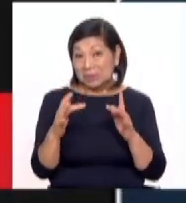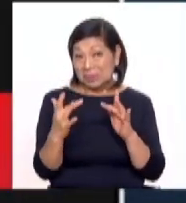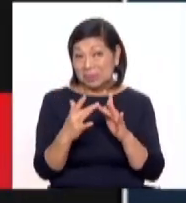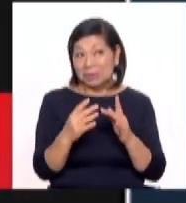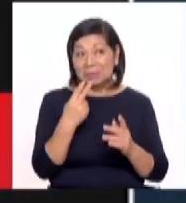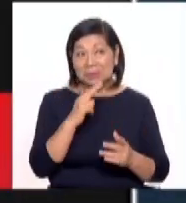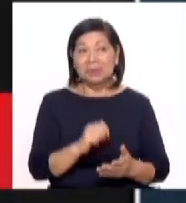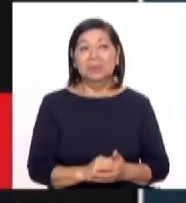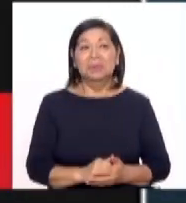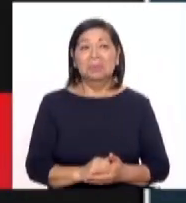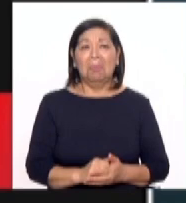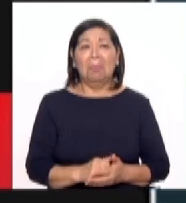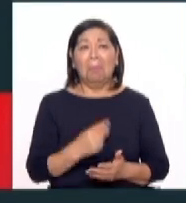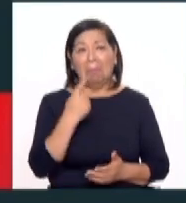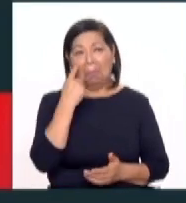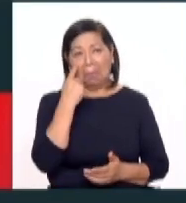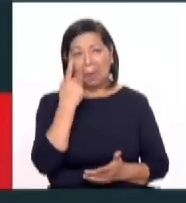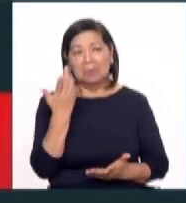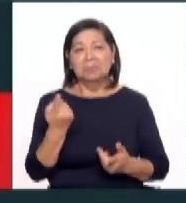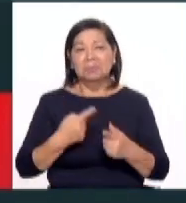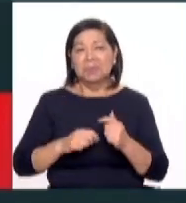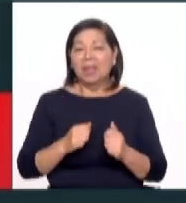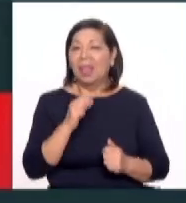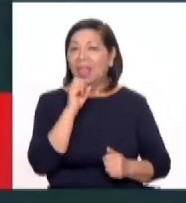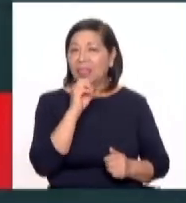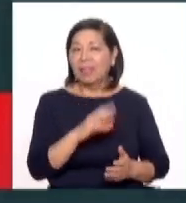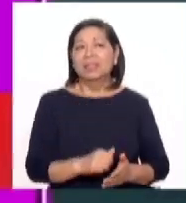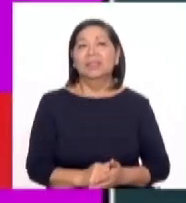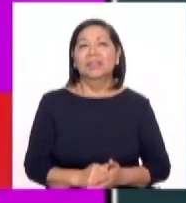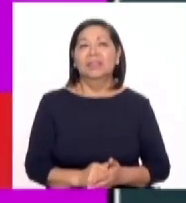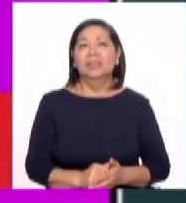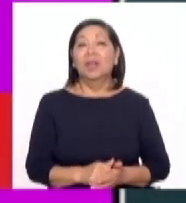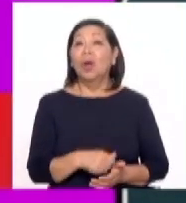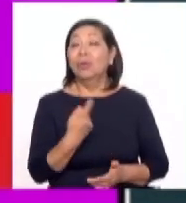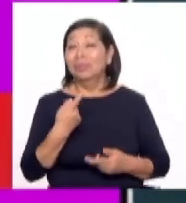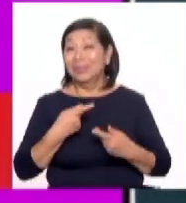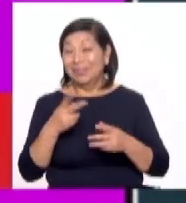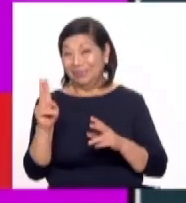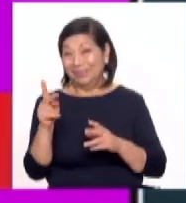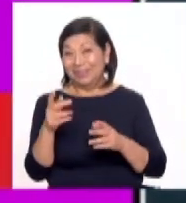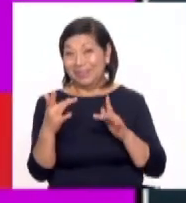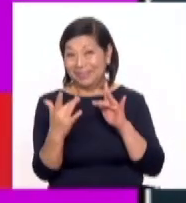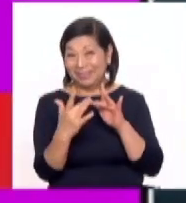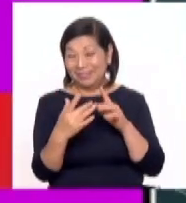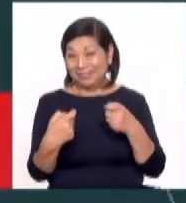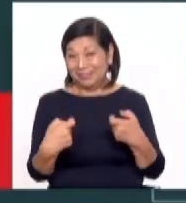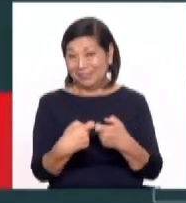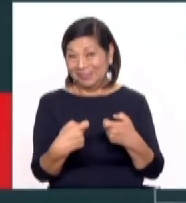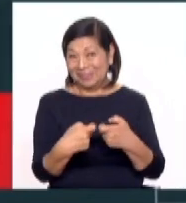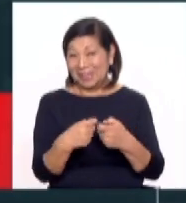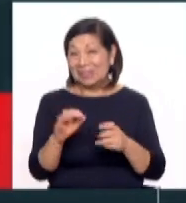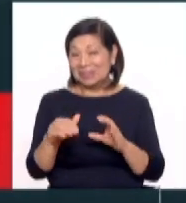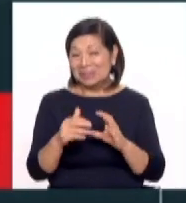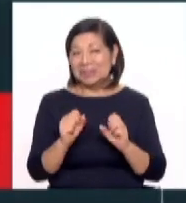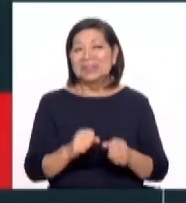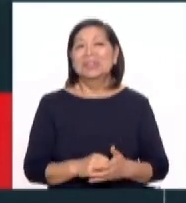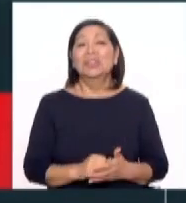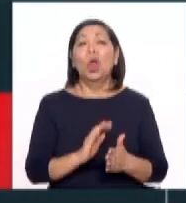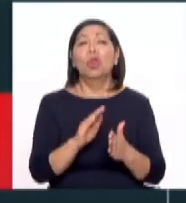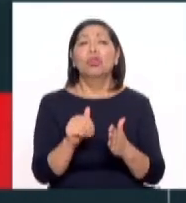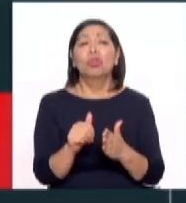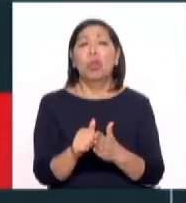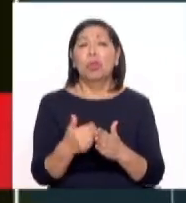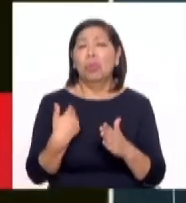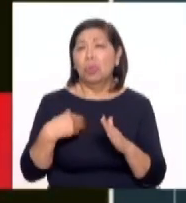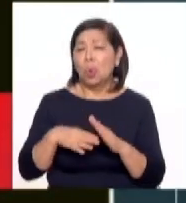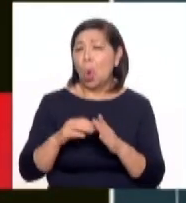como esta. Me verán volver, señala. Entre otros comunicados que hizo el mediocampista, señaló, eso sí, todos los que